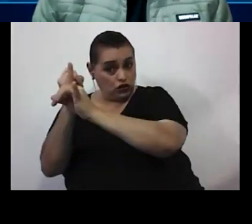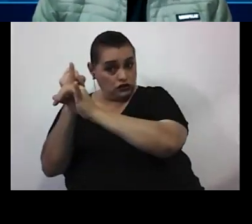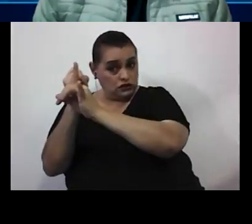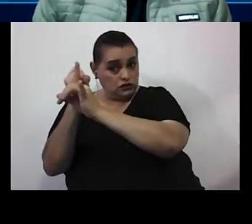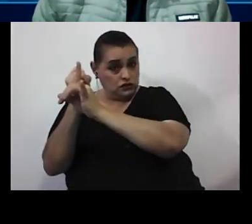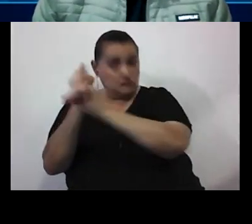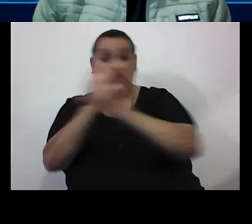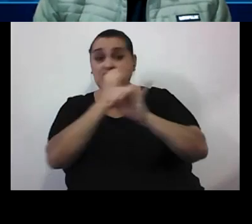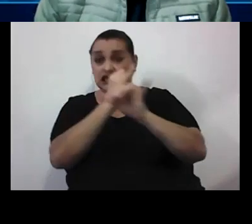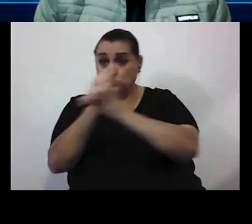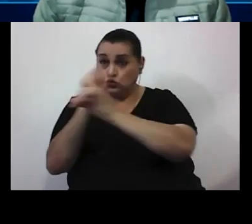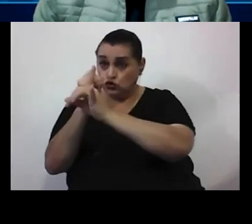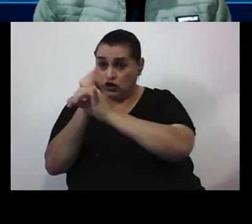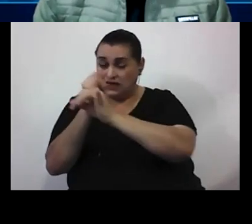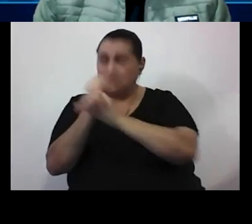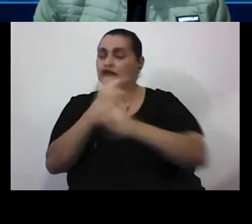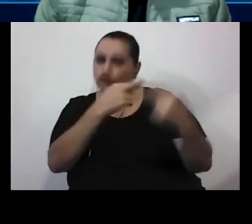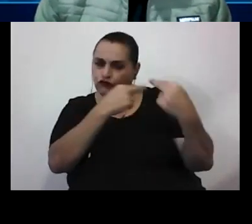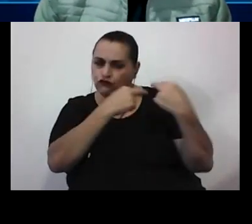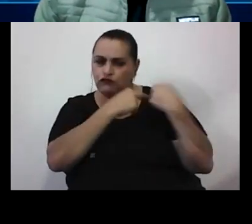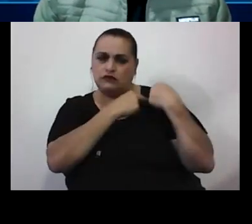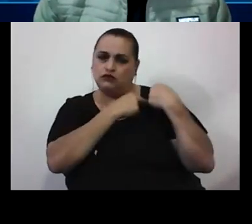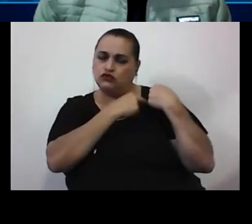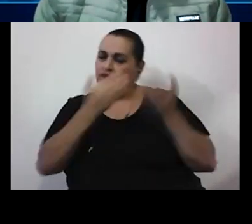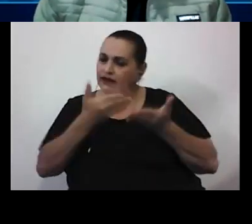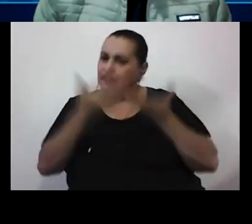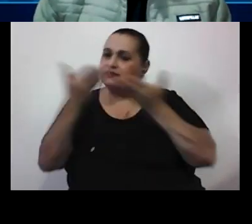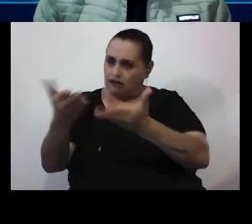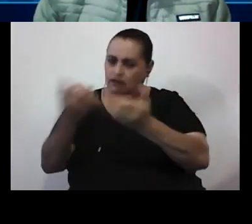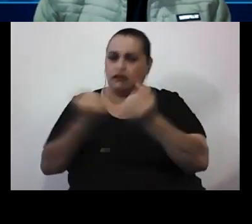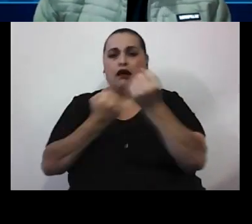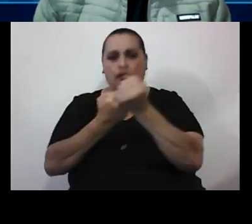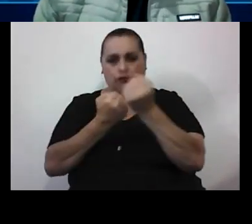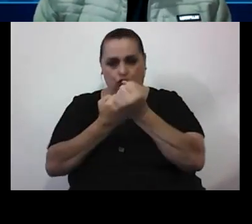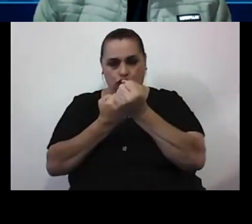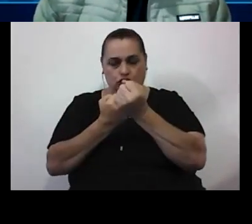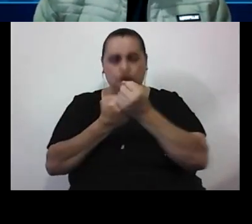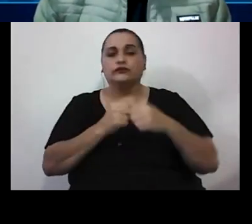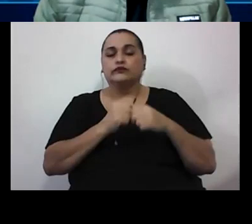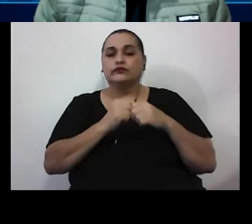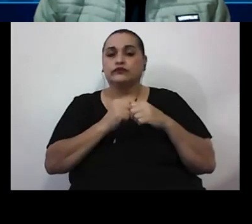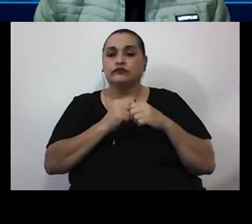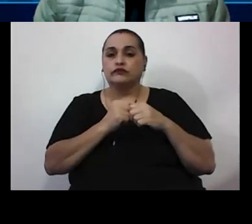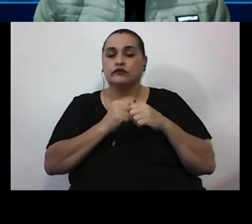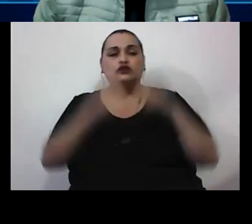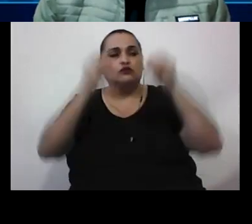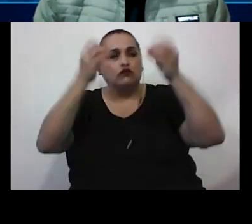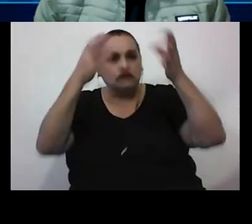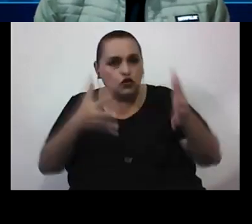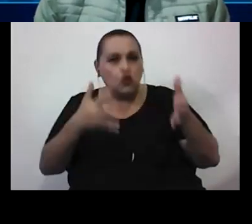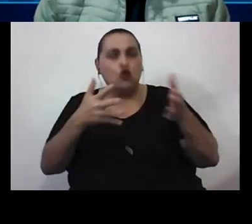institucionalidad es la responsable de brindar ese apoyo, ¿verdad? Las docentes,